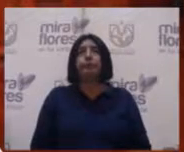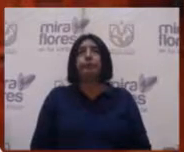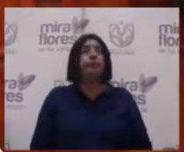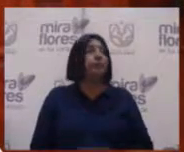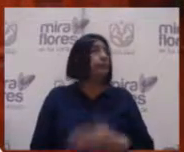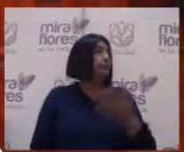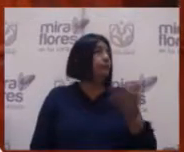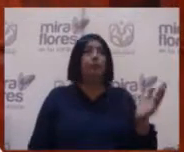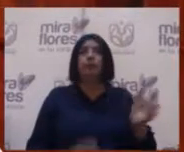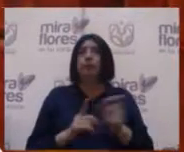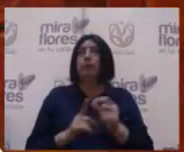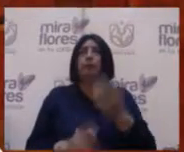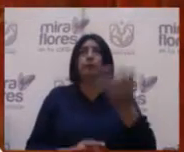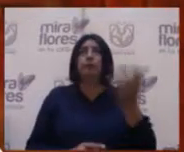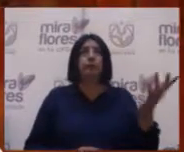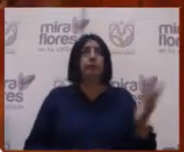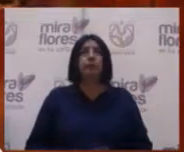Ofrezco el uso de la palabra.